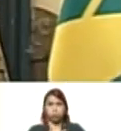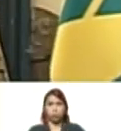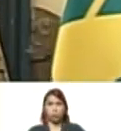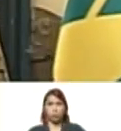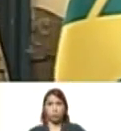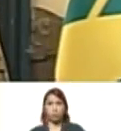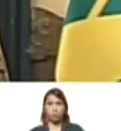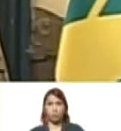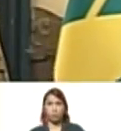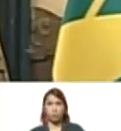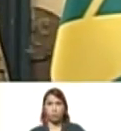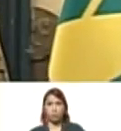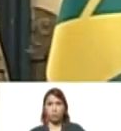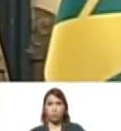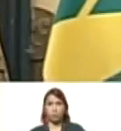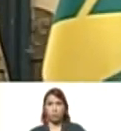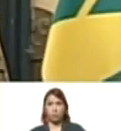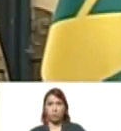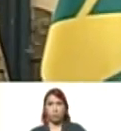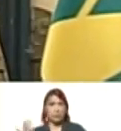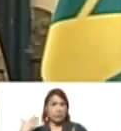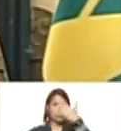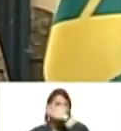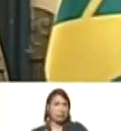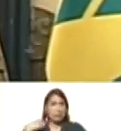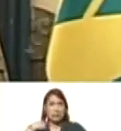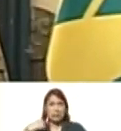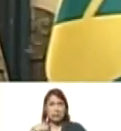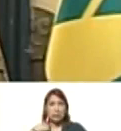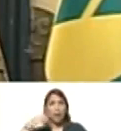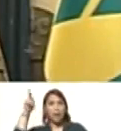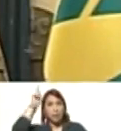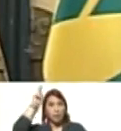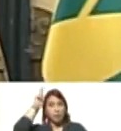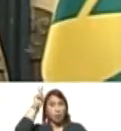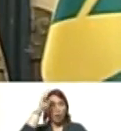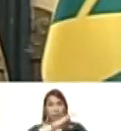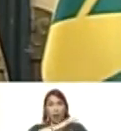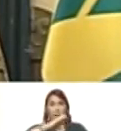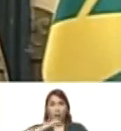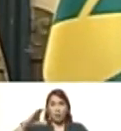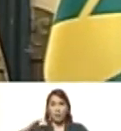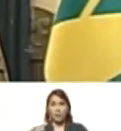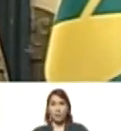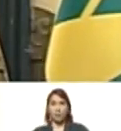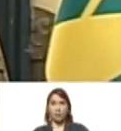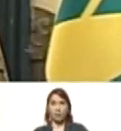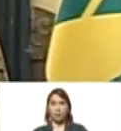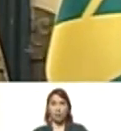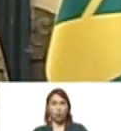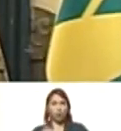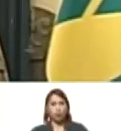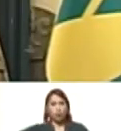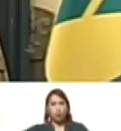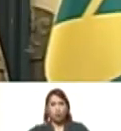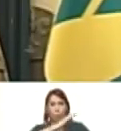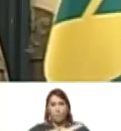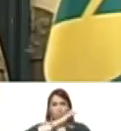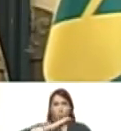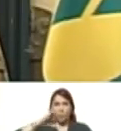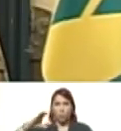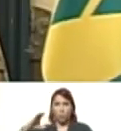Desde el navegar de los abuelos y abuelas de los indios caribe por todo el territorio del Caribe.